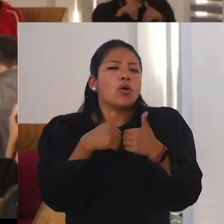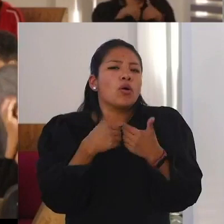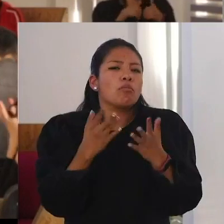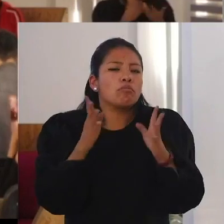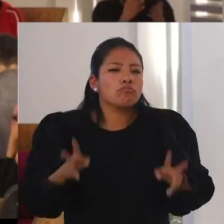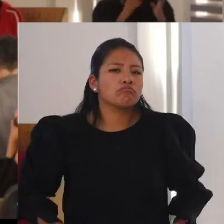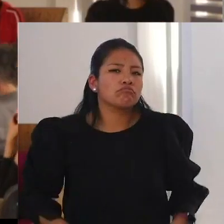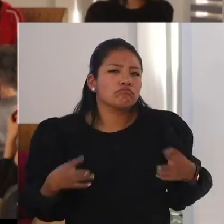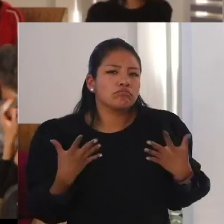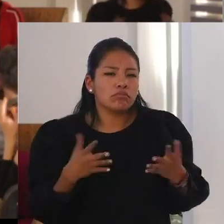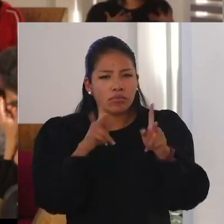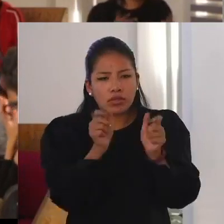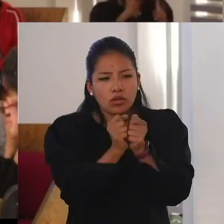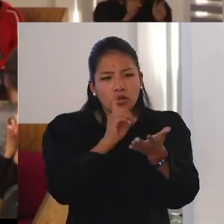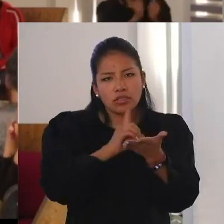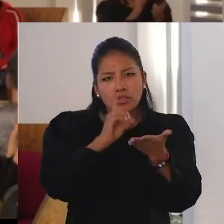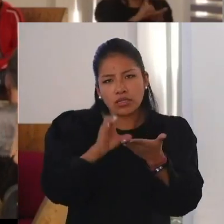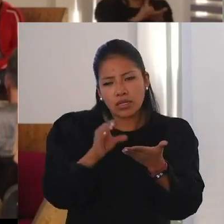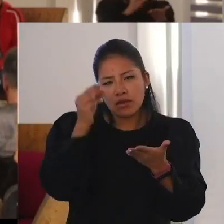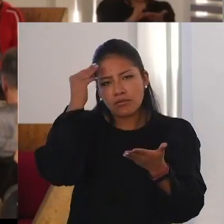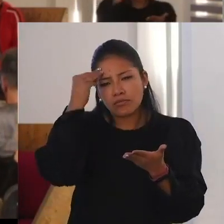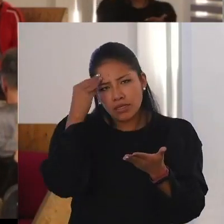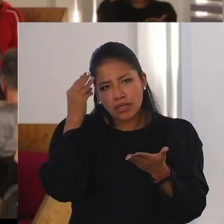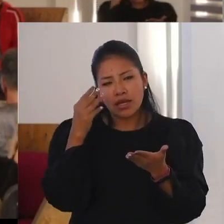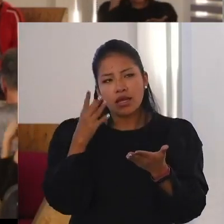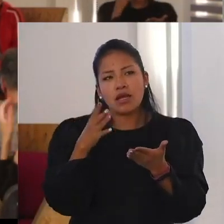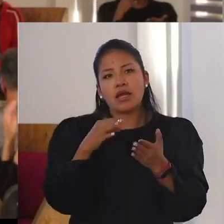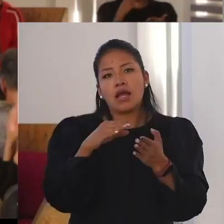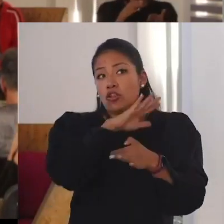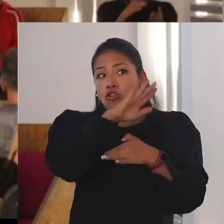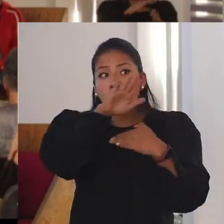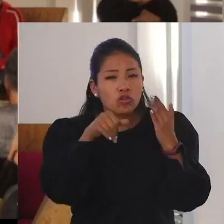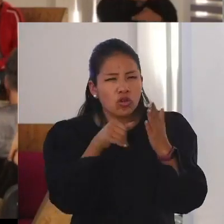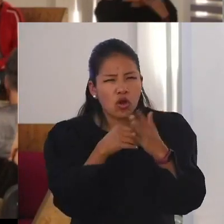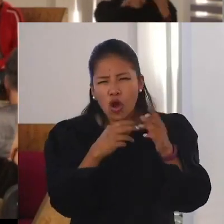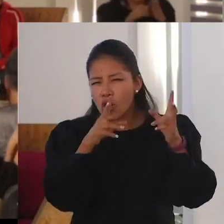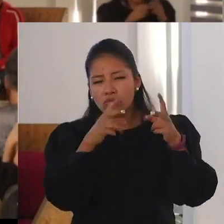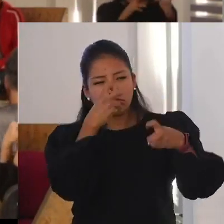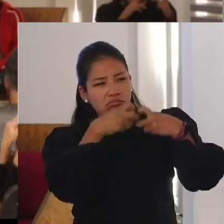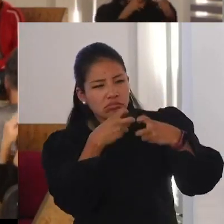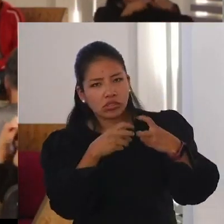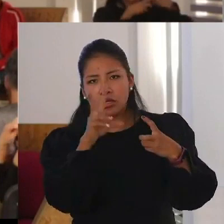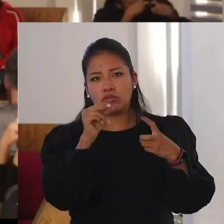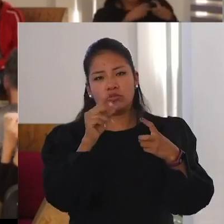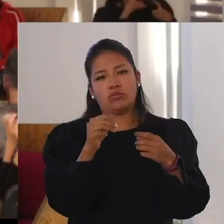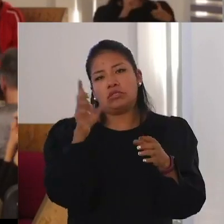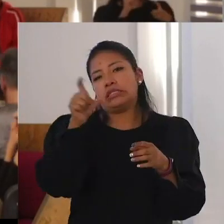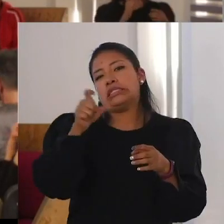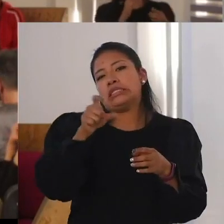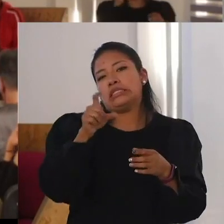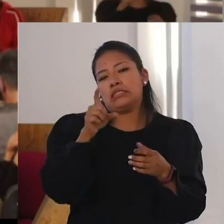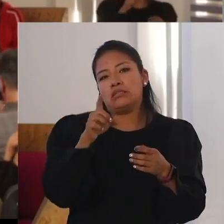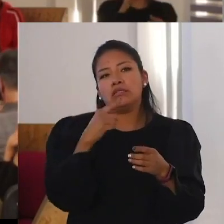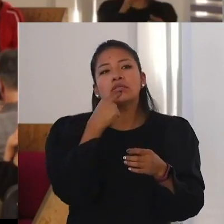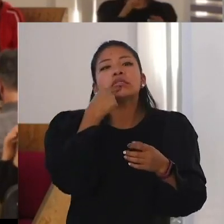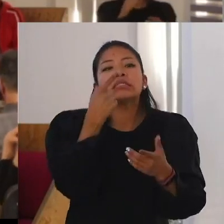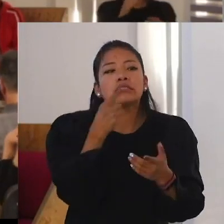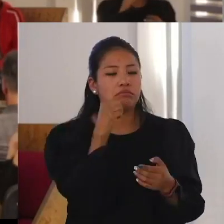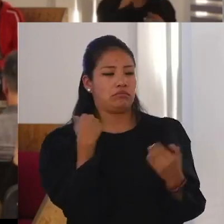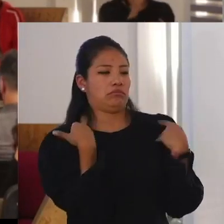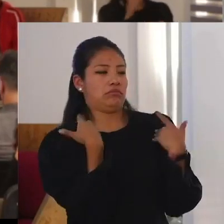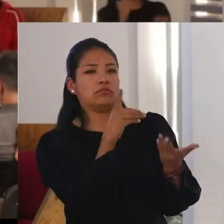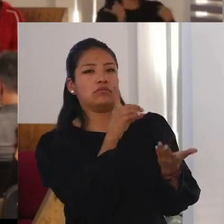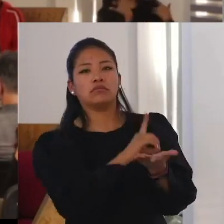dicen que amerita una discapacidad Aunque nosotros podemos testificar otra cosa